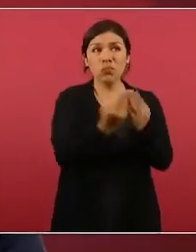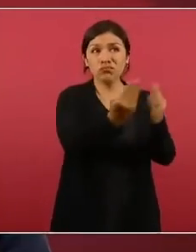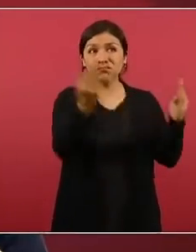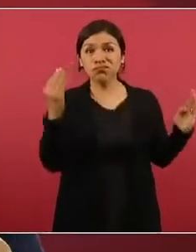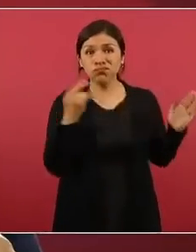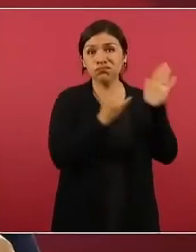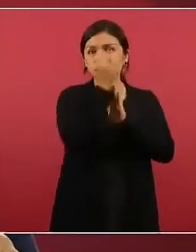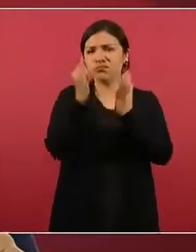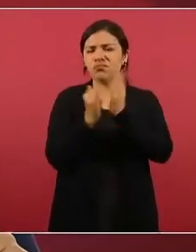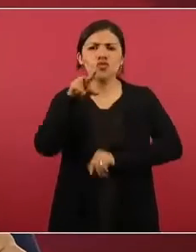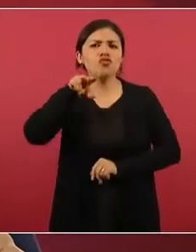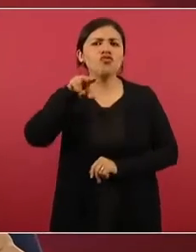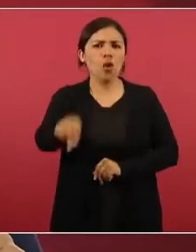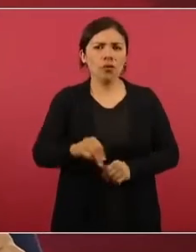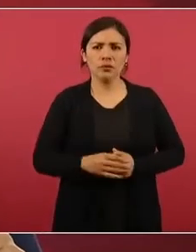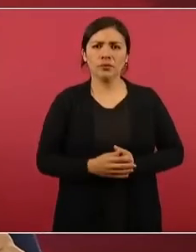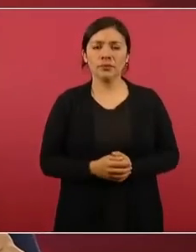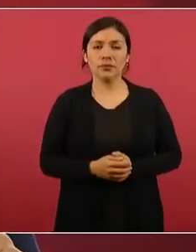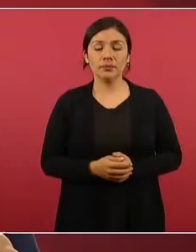mientras